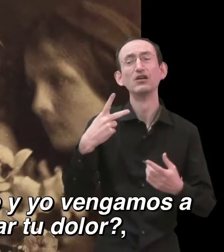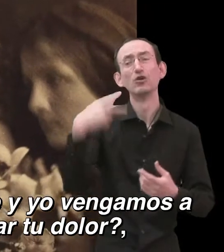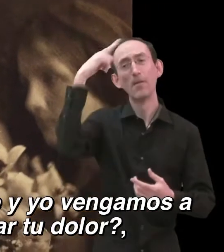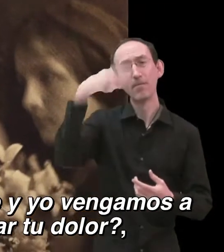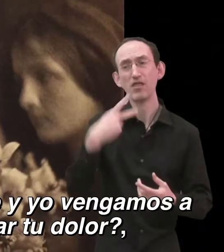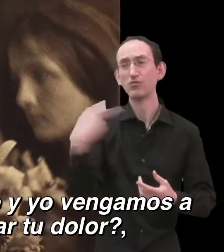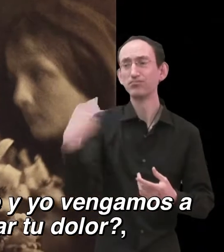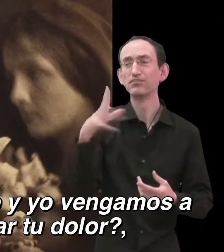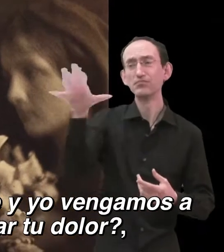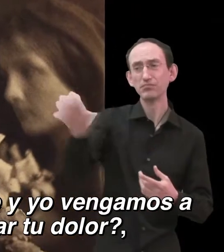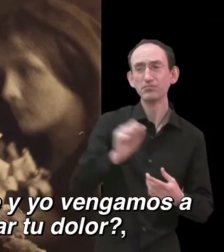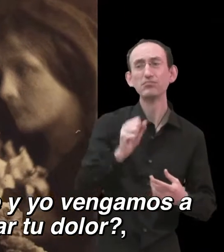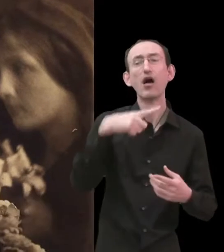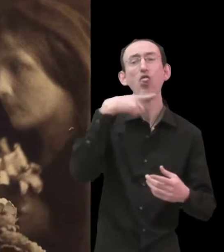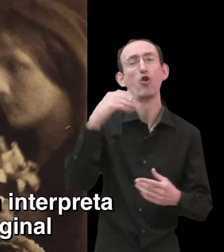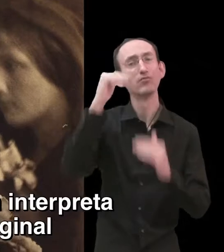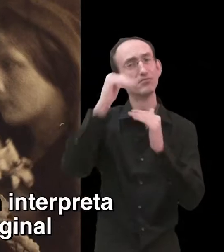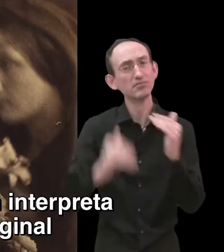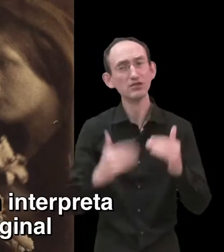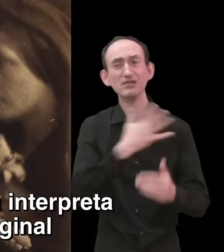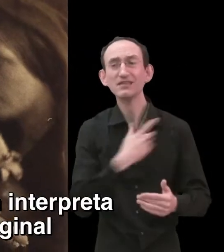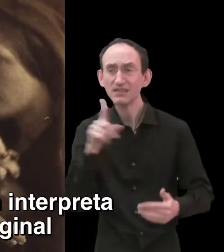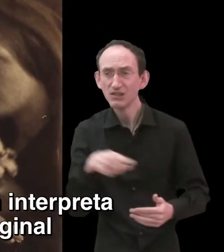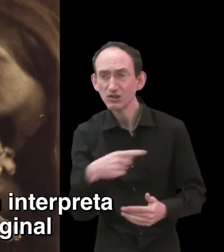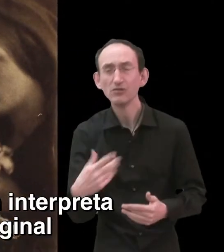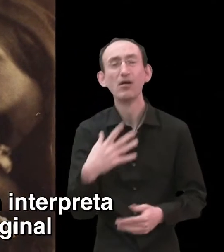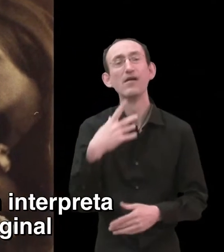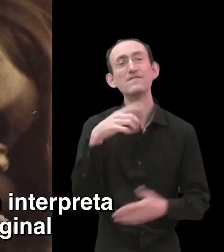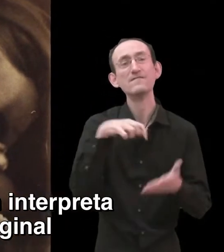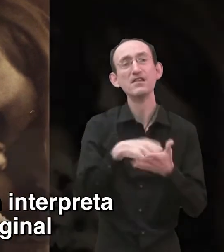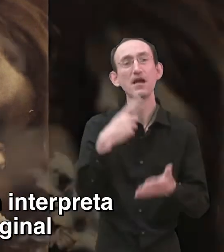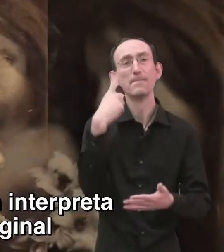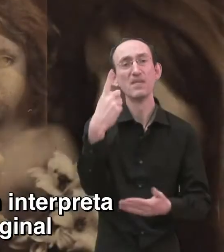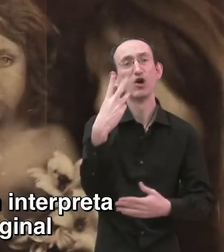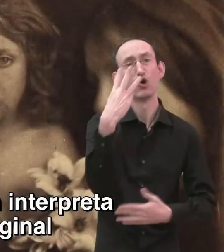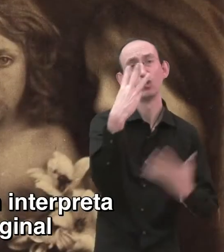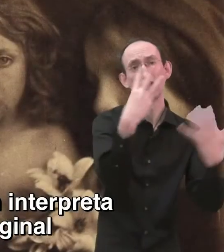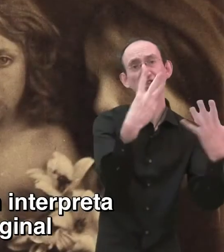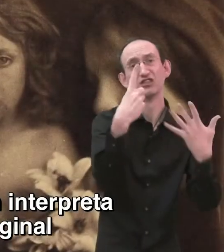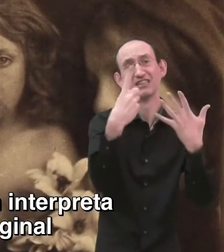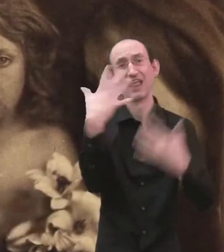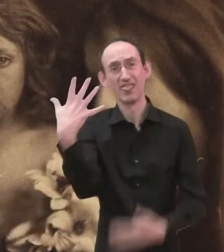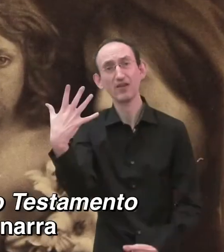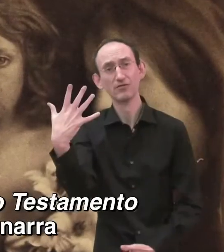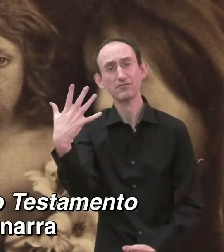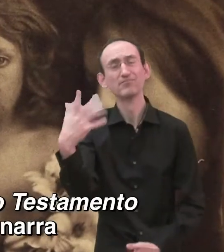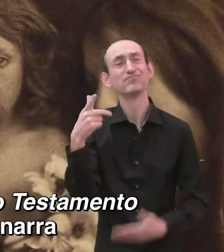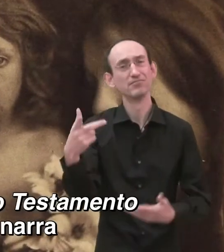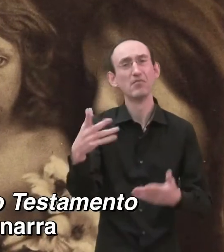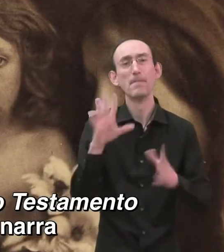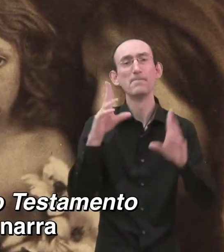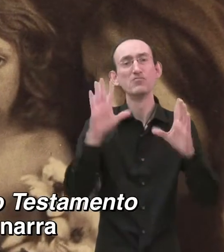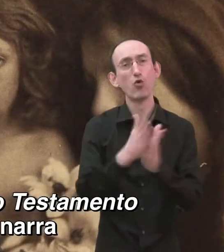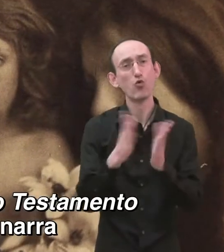yo vengamos a buscarte para aliviar tu dolor?», de 1865, Cameron interpreta de forma original un pasaje del